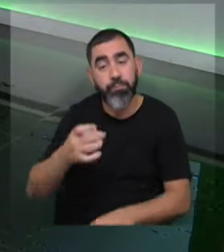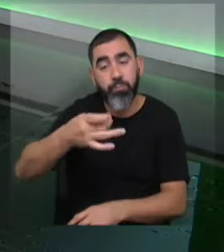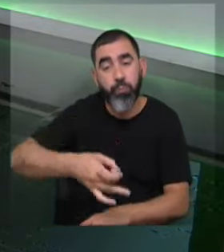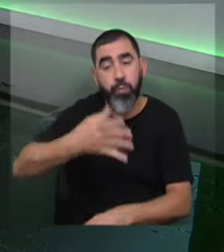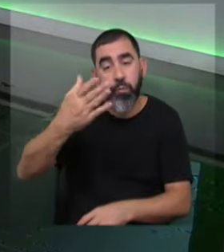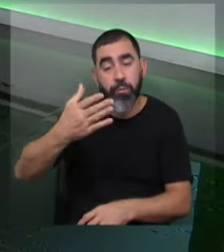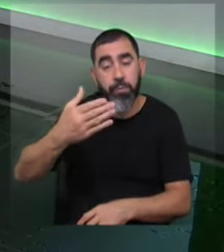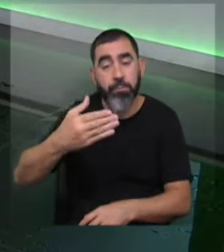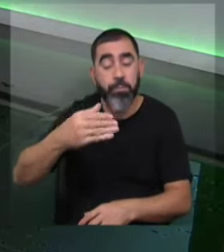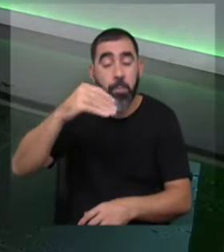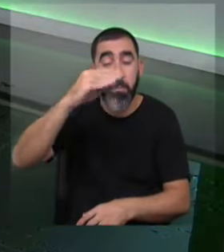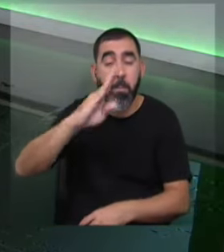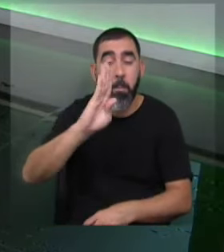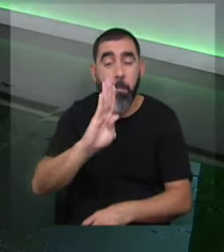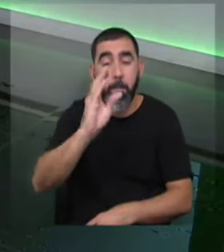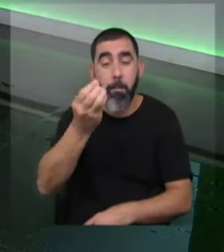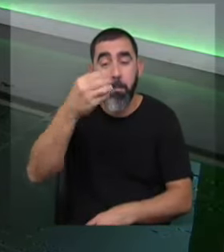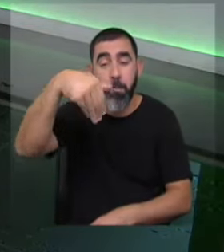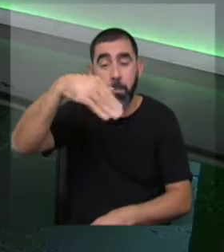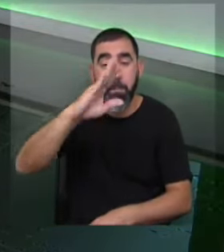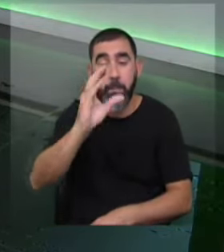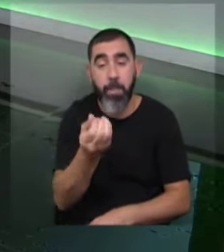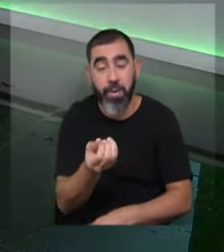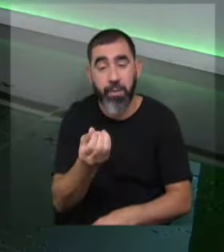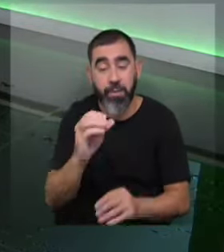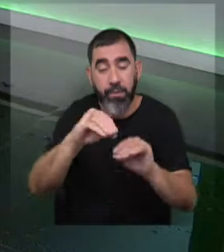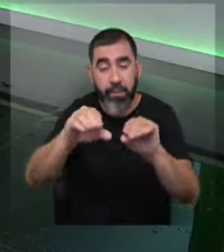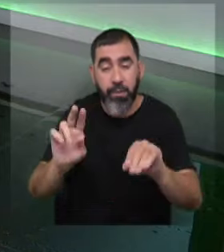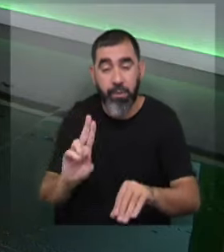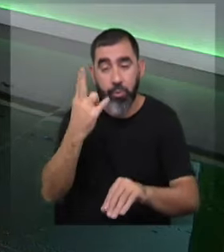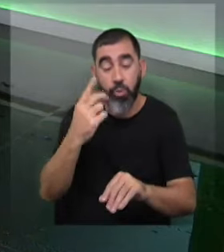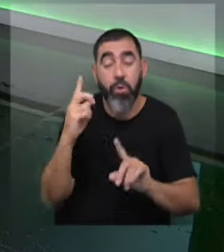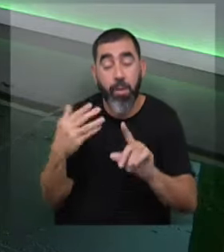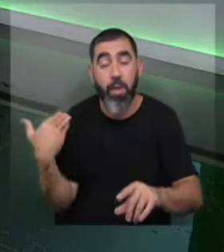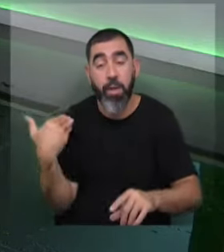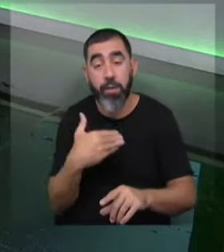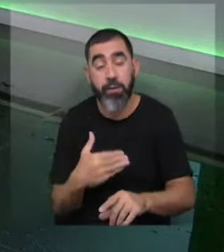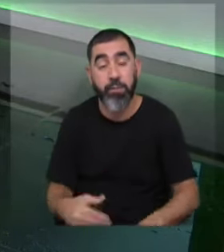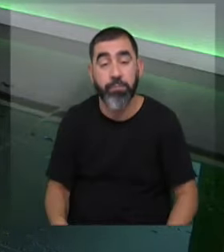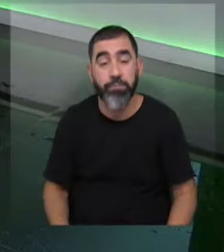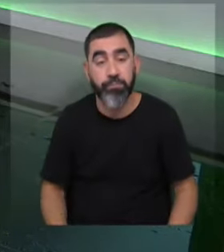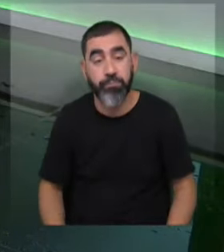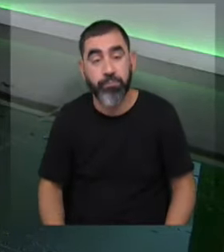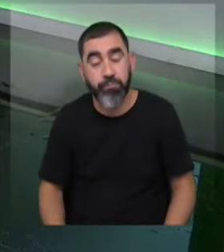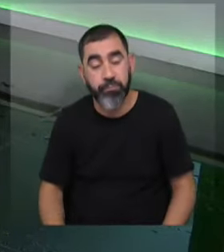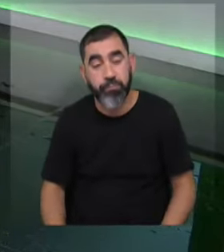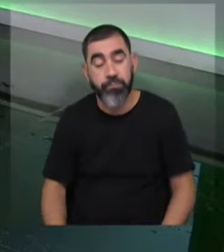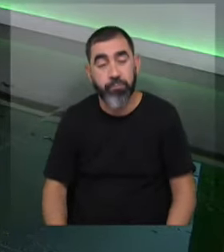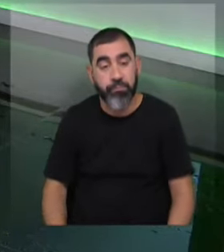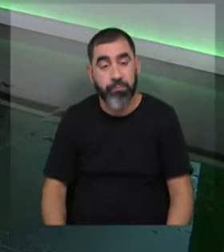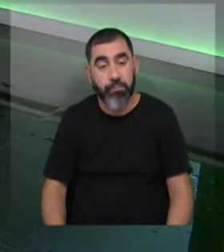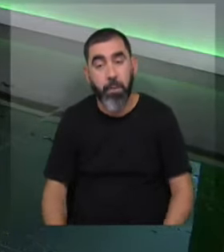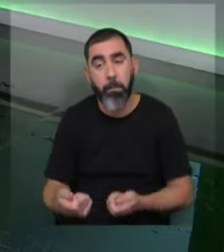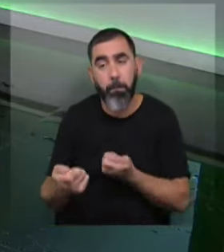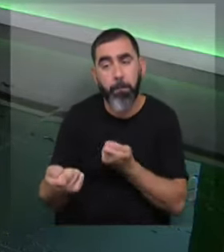bioma Pampa, ¿no? Que es una cosa que tenemos en común, una parte del territorio de Uruguay y una parte de Argentina. La presión por